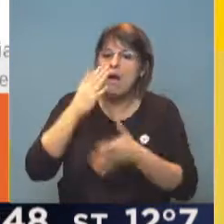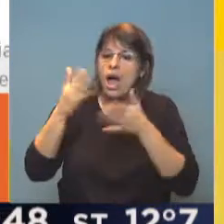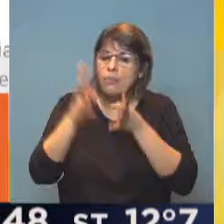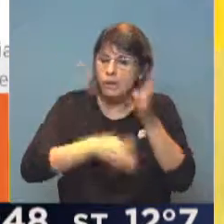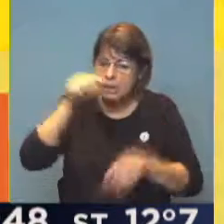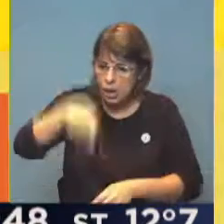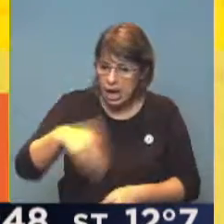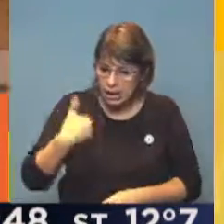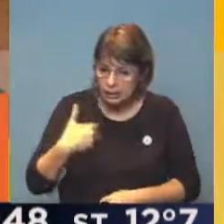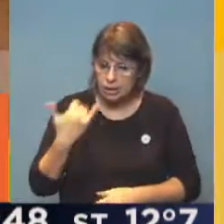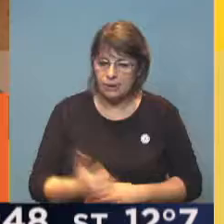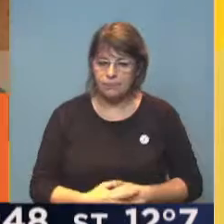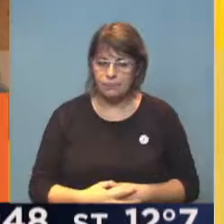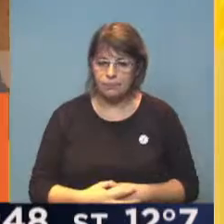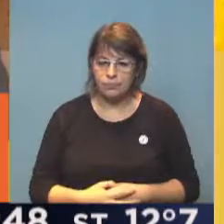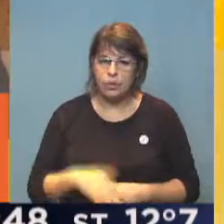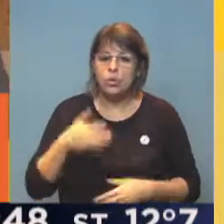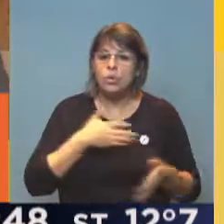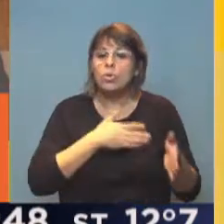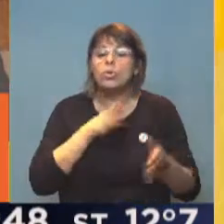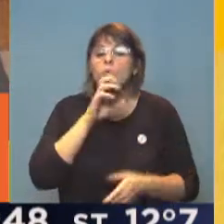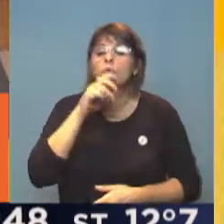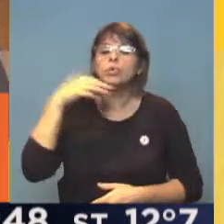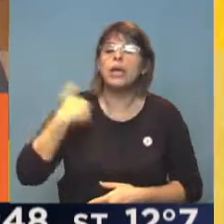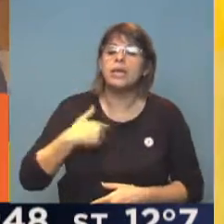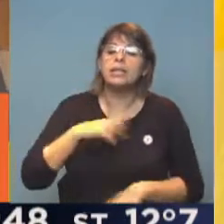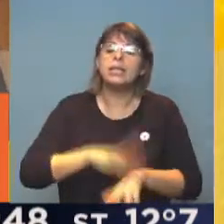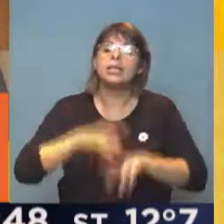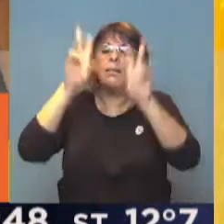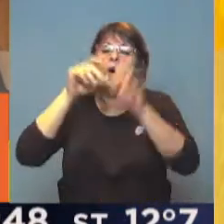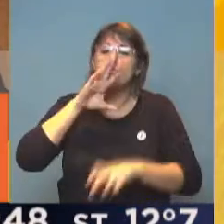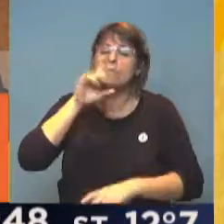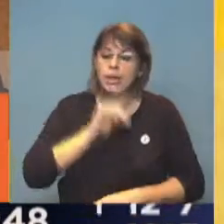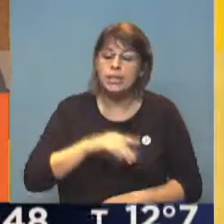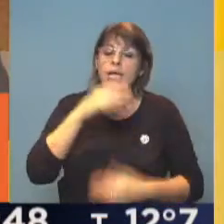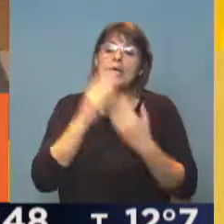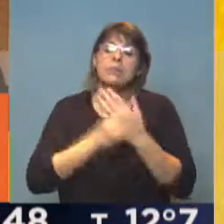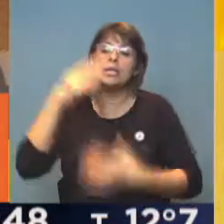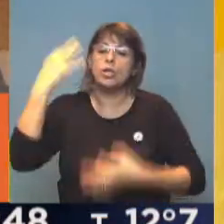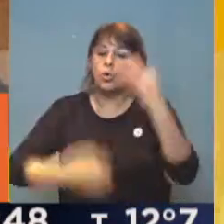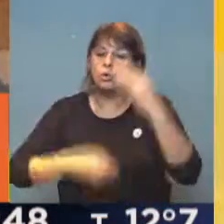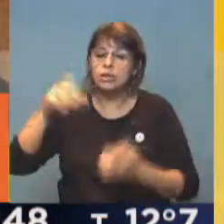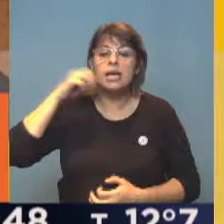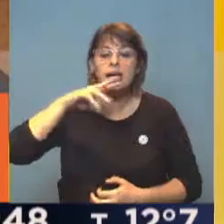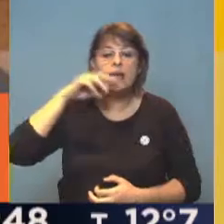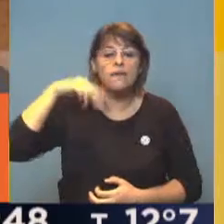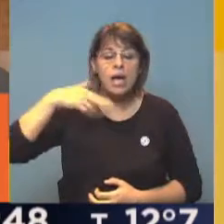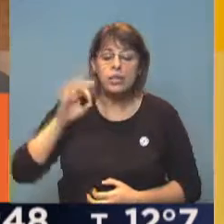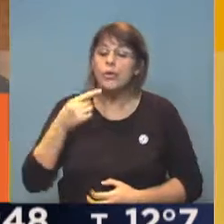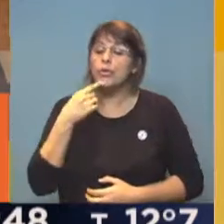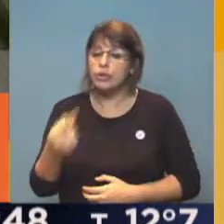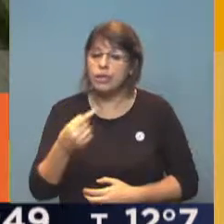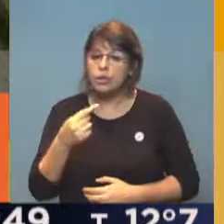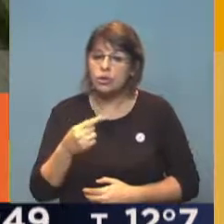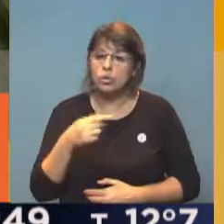local. La ruta argentina de la causa Odebrecht. El ministro de Justicia, Germán Garabano, consideró que se